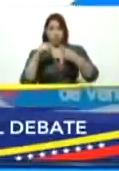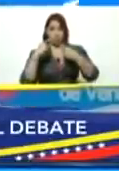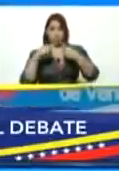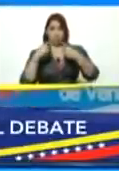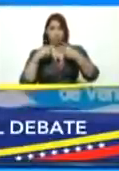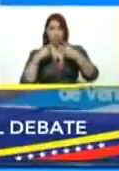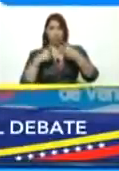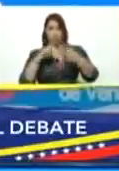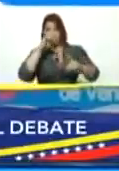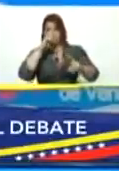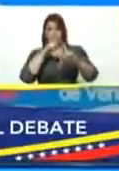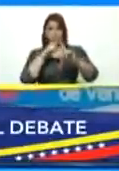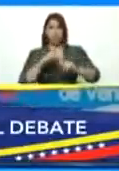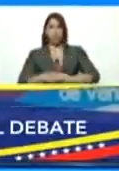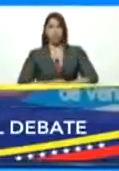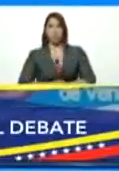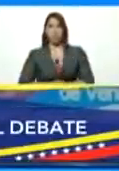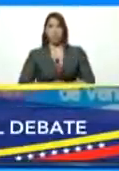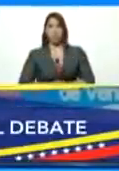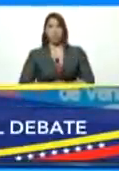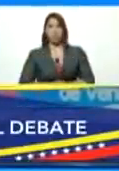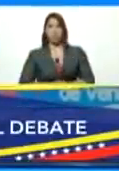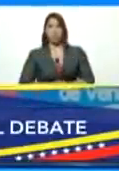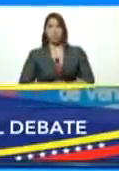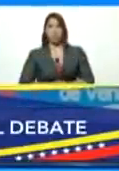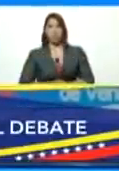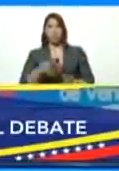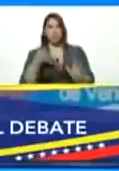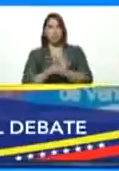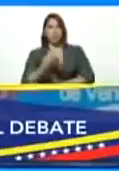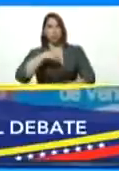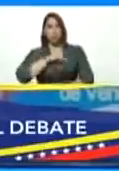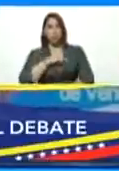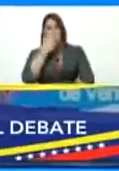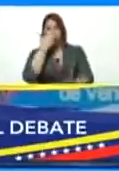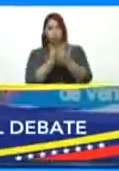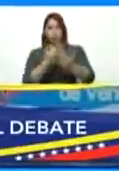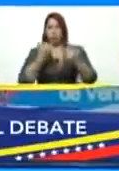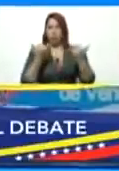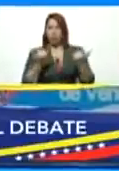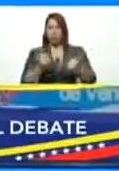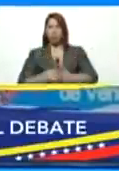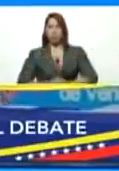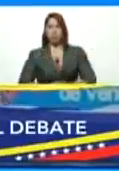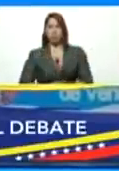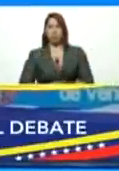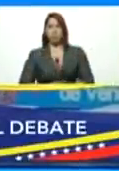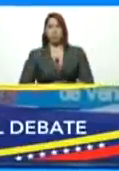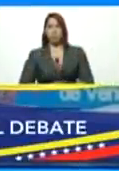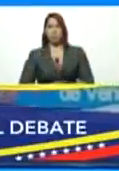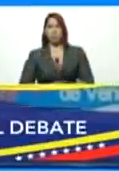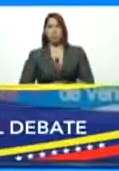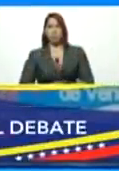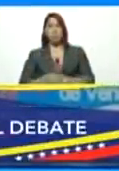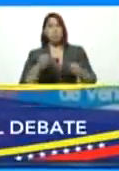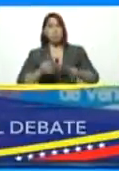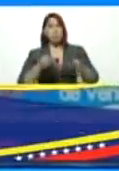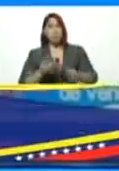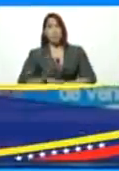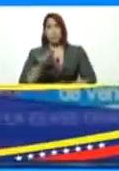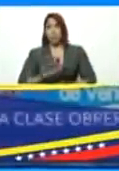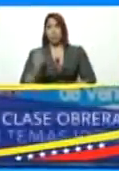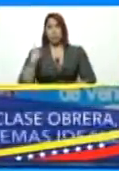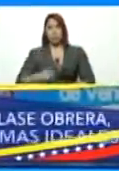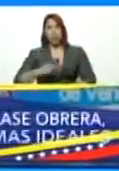en el marco de lo que hemos nosotros enfrentados y siempre es importante